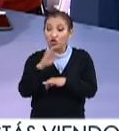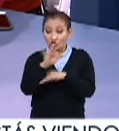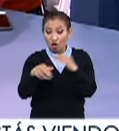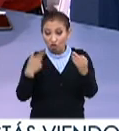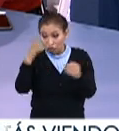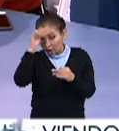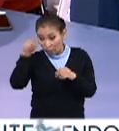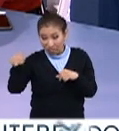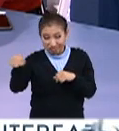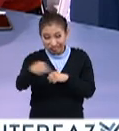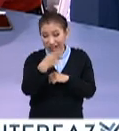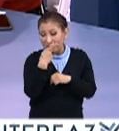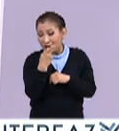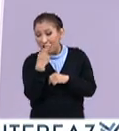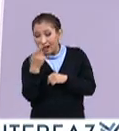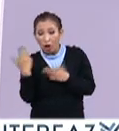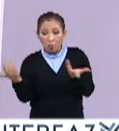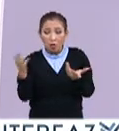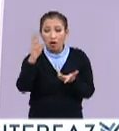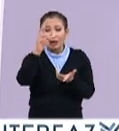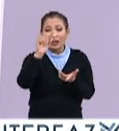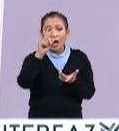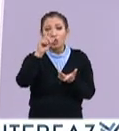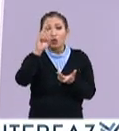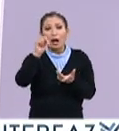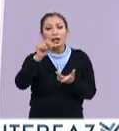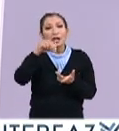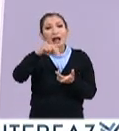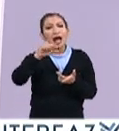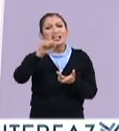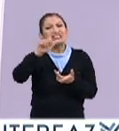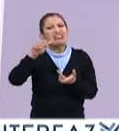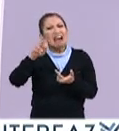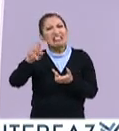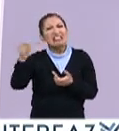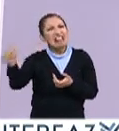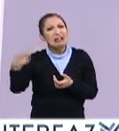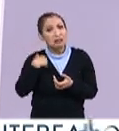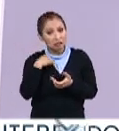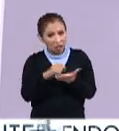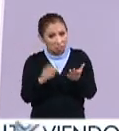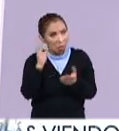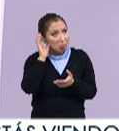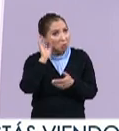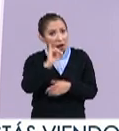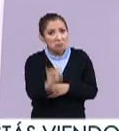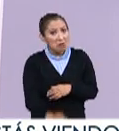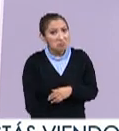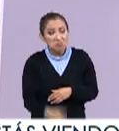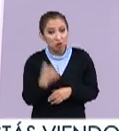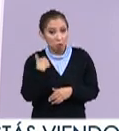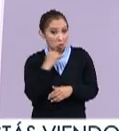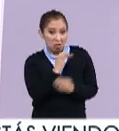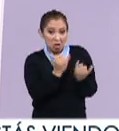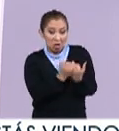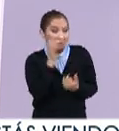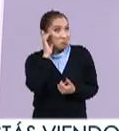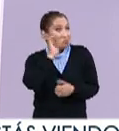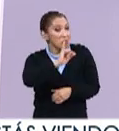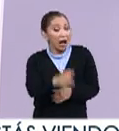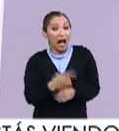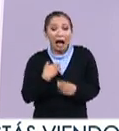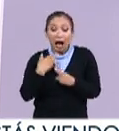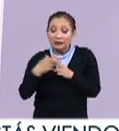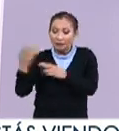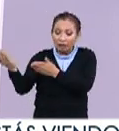todos coincidían en hablar de Raduan Nazar, un escritor que él ni siquiera había escuchado, yo tampoco hasta que fue